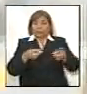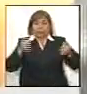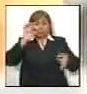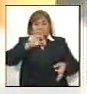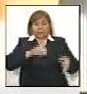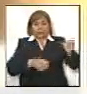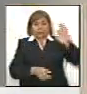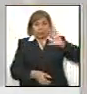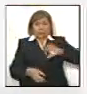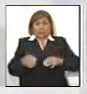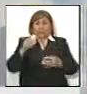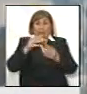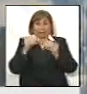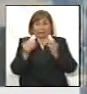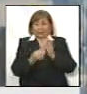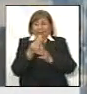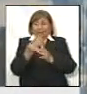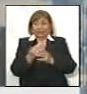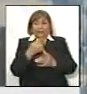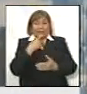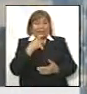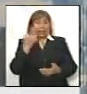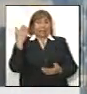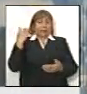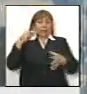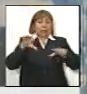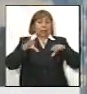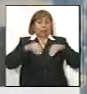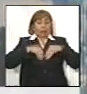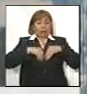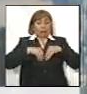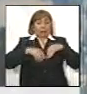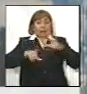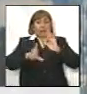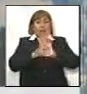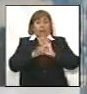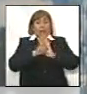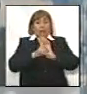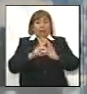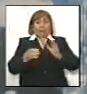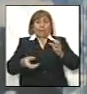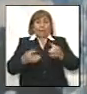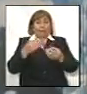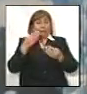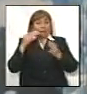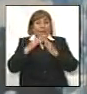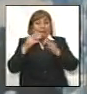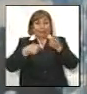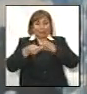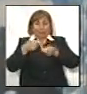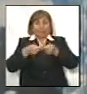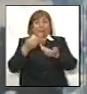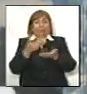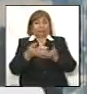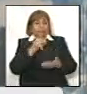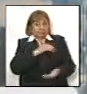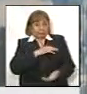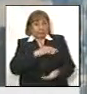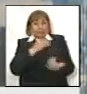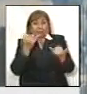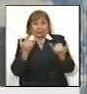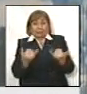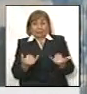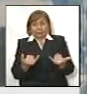de plantas medicinales. Hace poco hemos aprobado la ley que reconoce al bodeguero y le da una serie de beneficios. Hoy